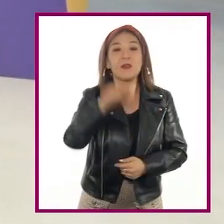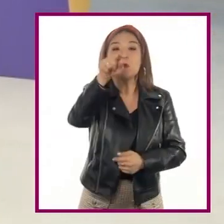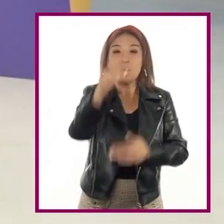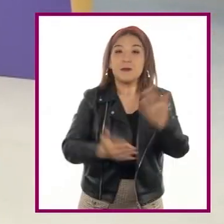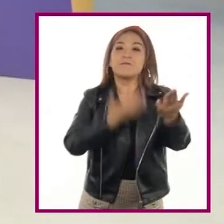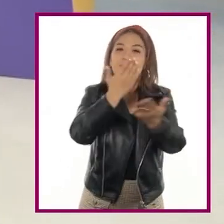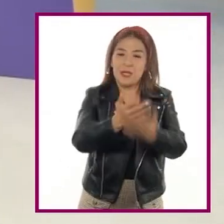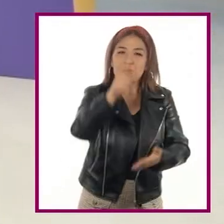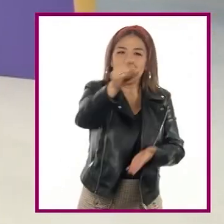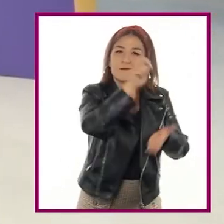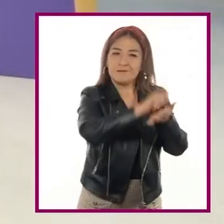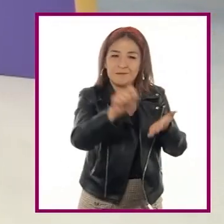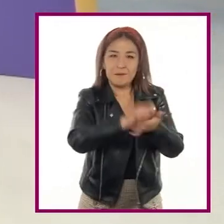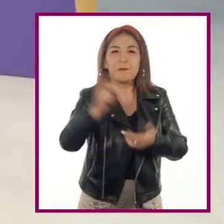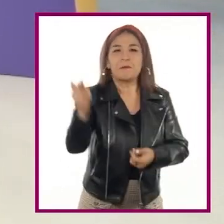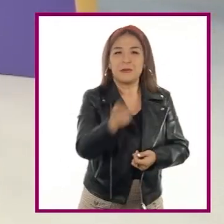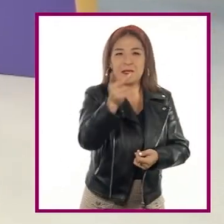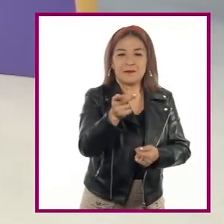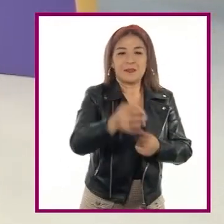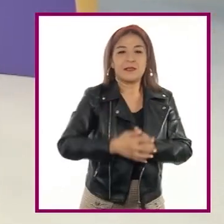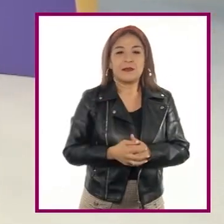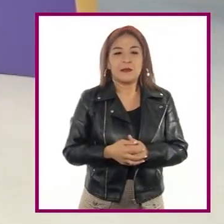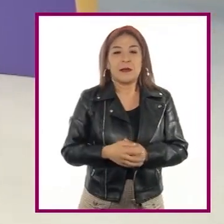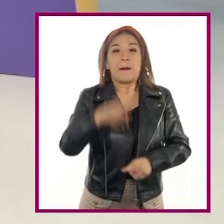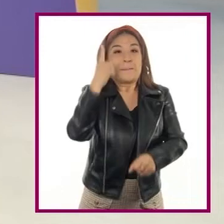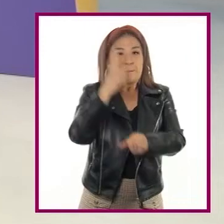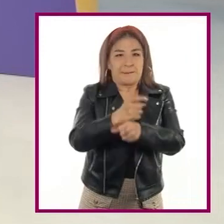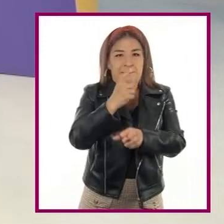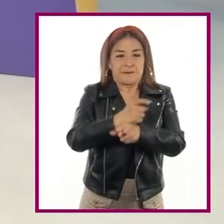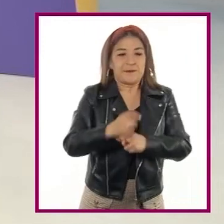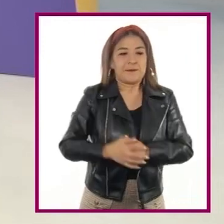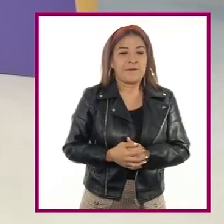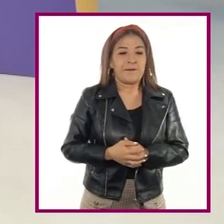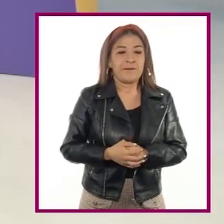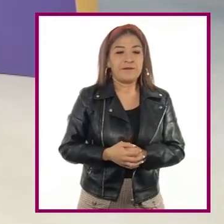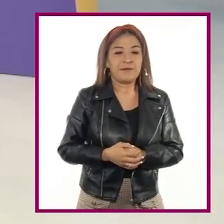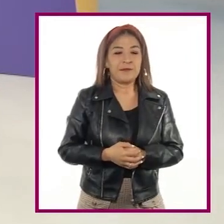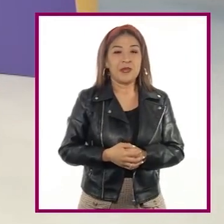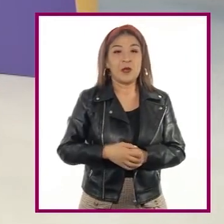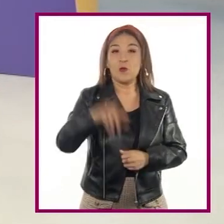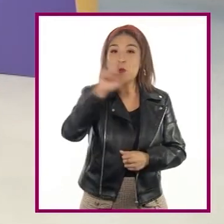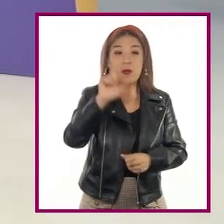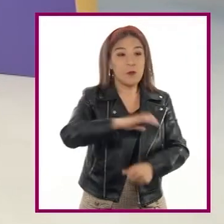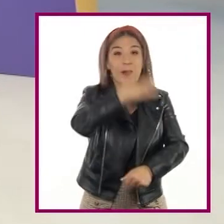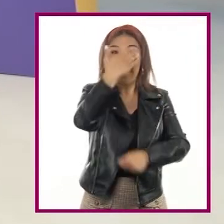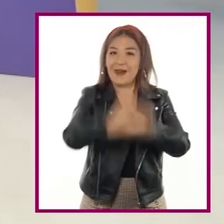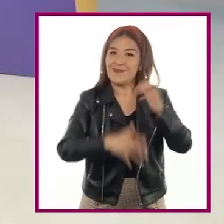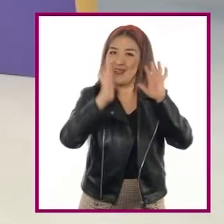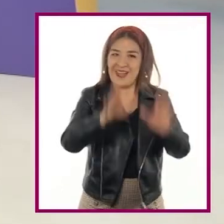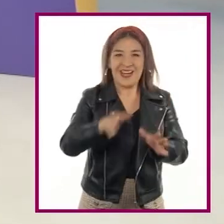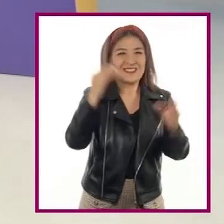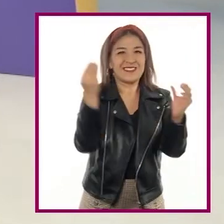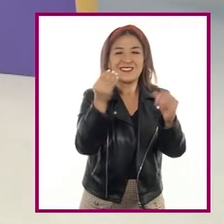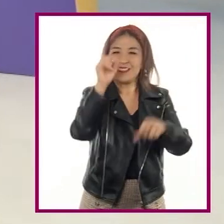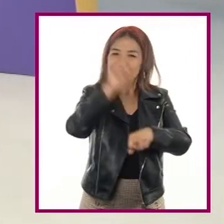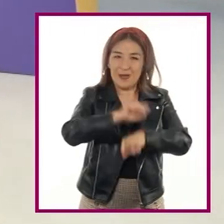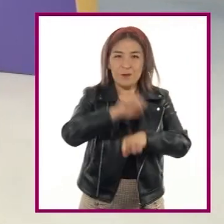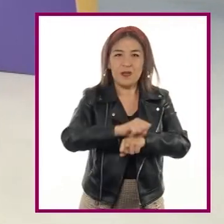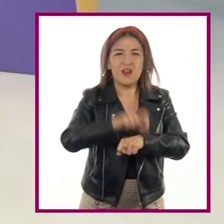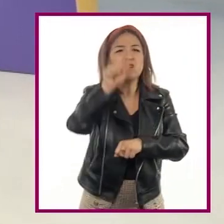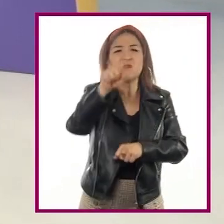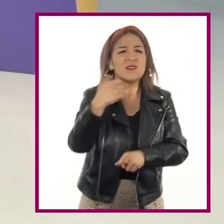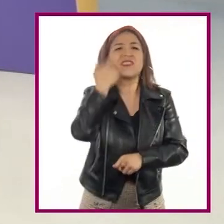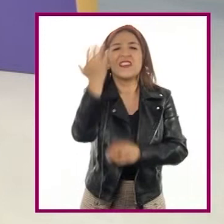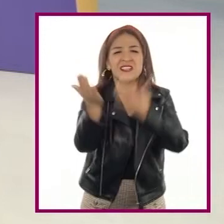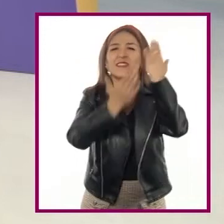anoten las siguientes preguntas. Número 1. Concluyendo la secundaria, ¿qué les gustaría estudiar? Número